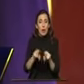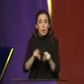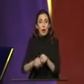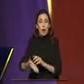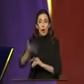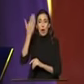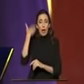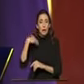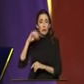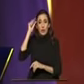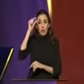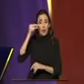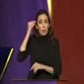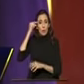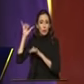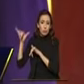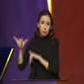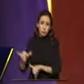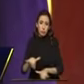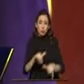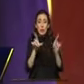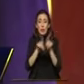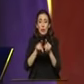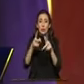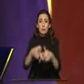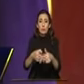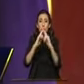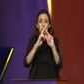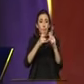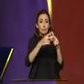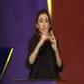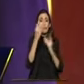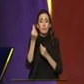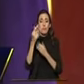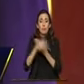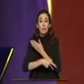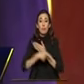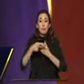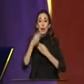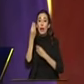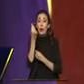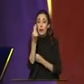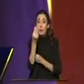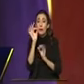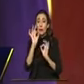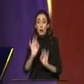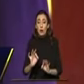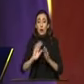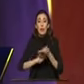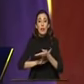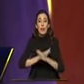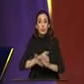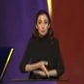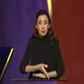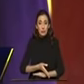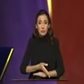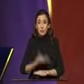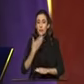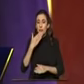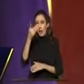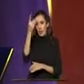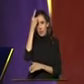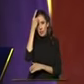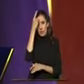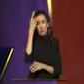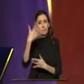una prosperidad artificial, sostenida en los altos precios del petróleo en primera instancia y después en un